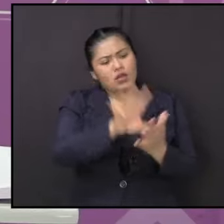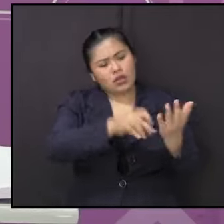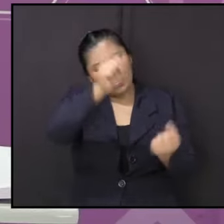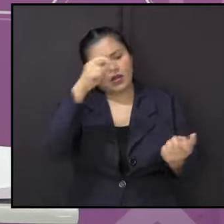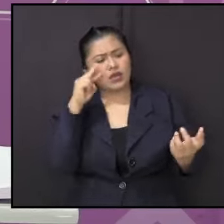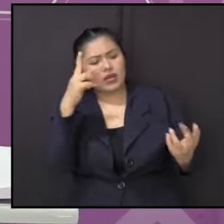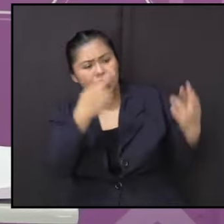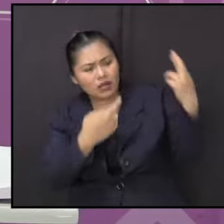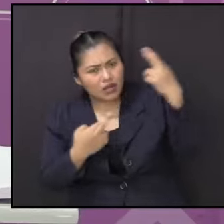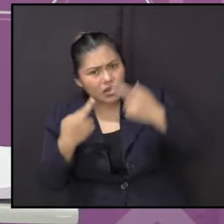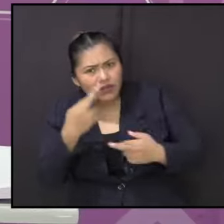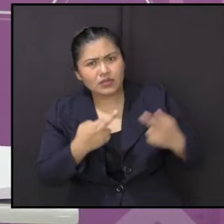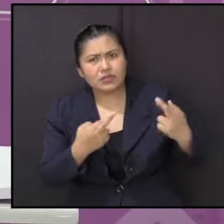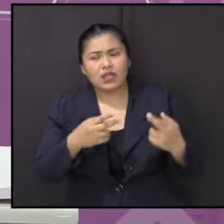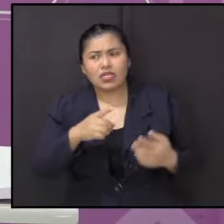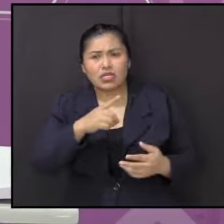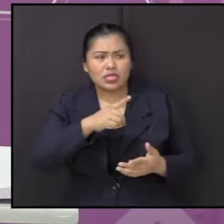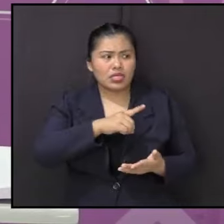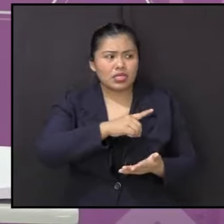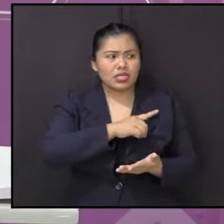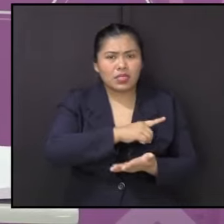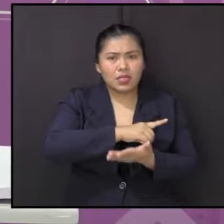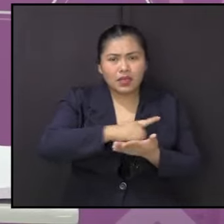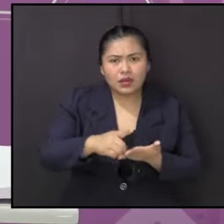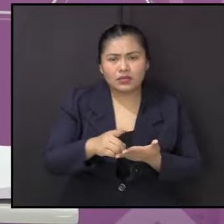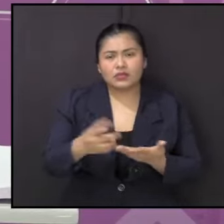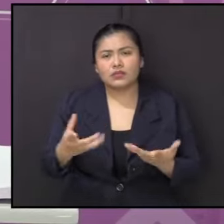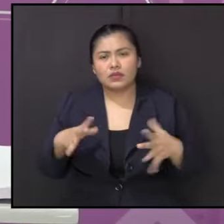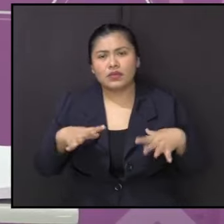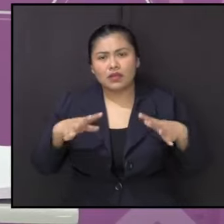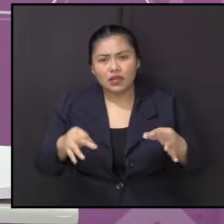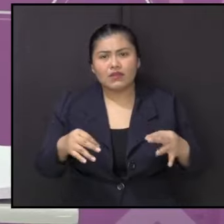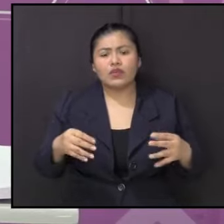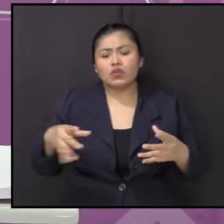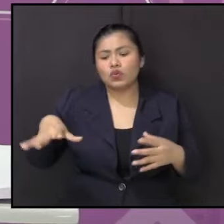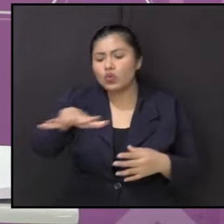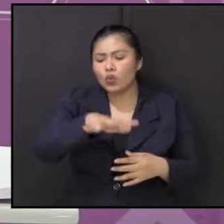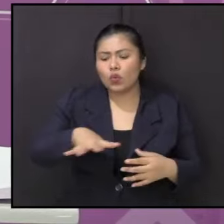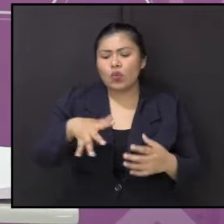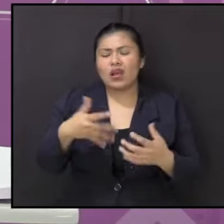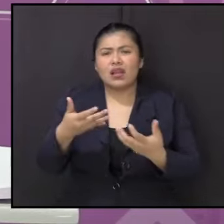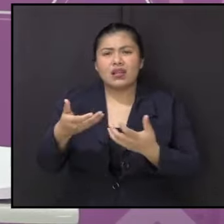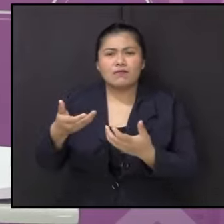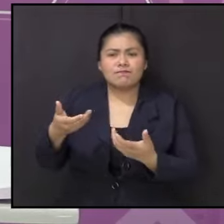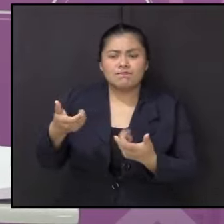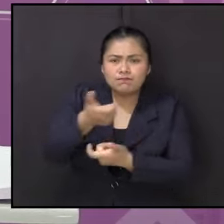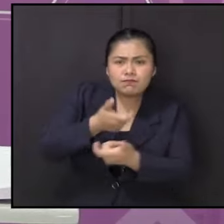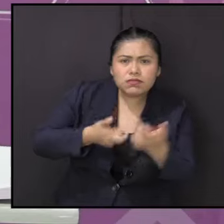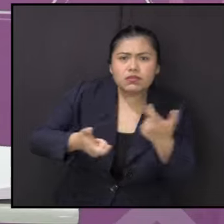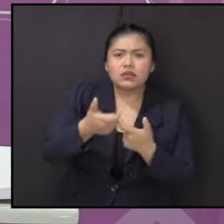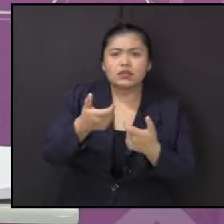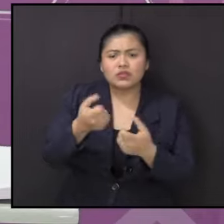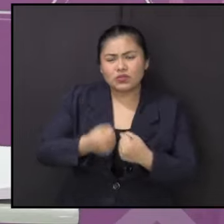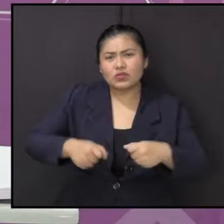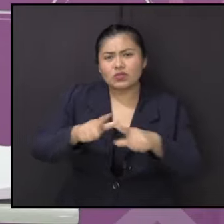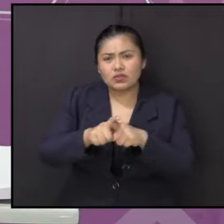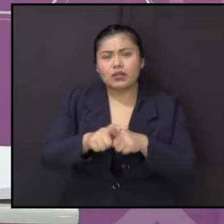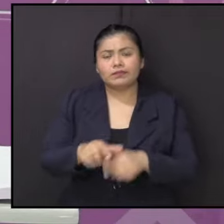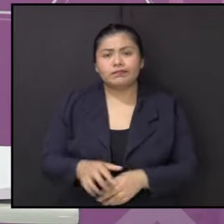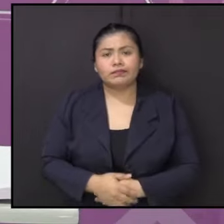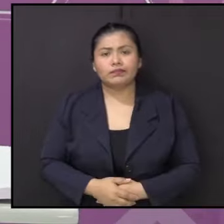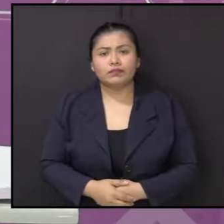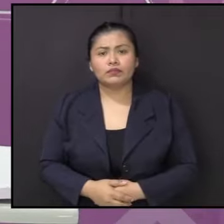el Código de Derechos y la Ley para el Establecimiento y Desarrollo de Zonas Económicas Especiales y la Ley, obviamente, de Fomento Económico.